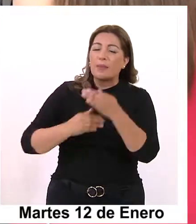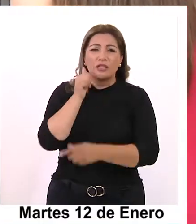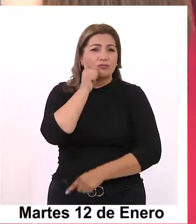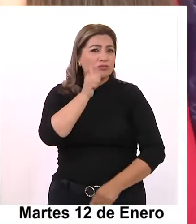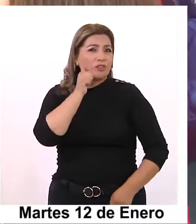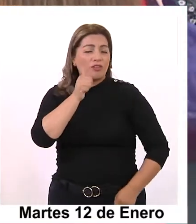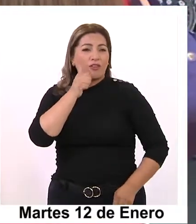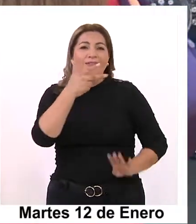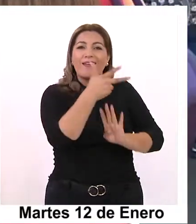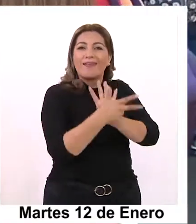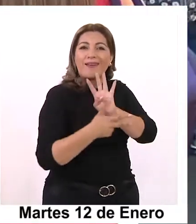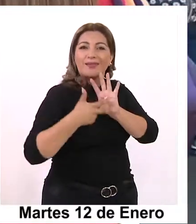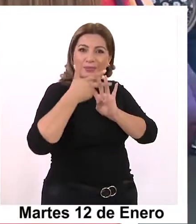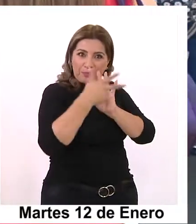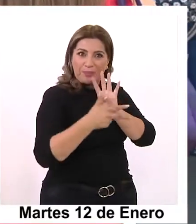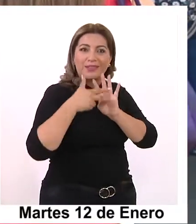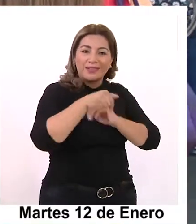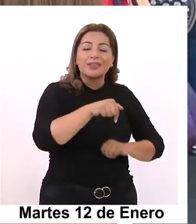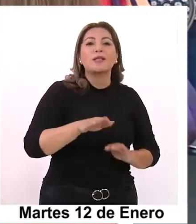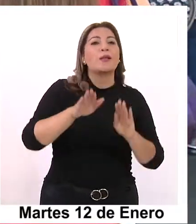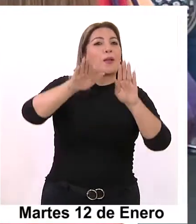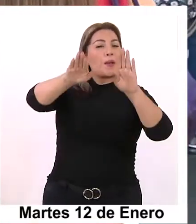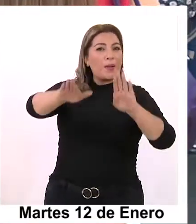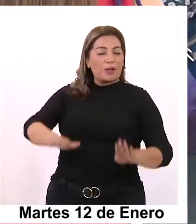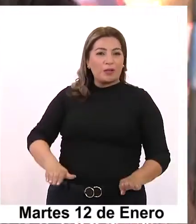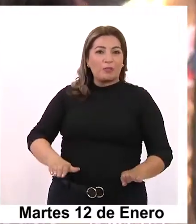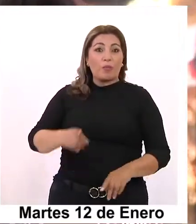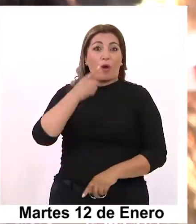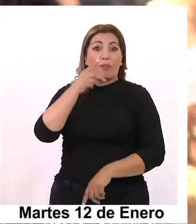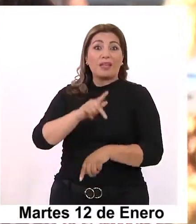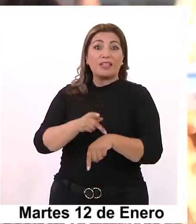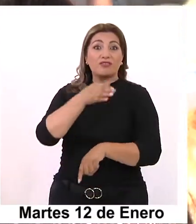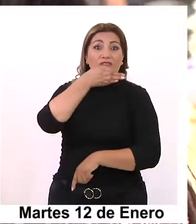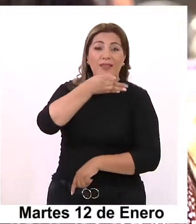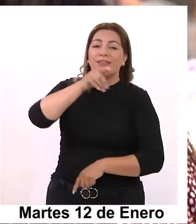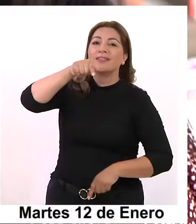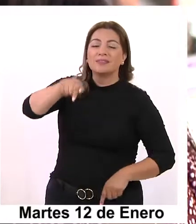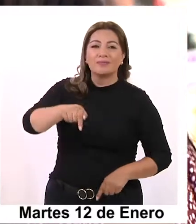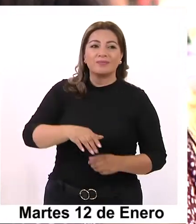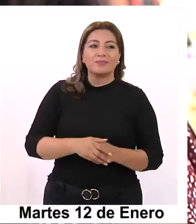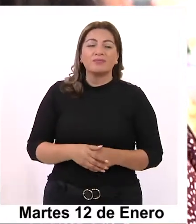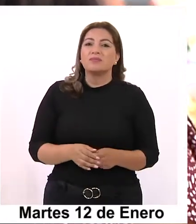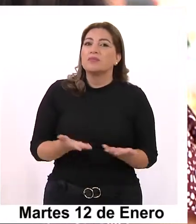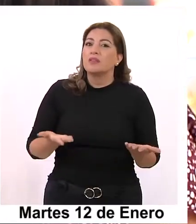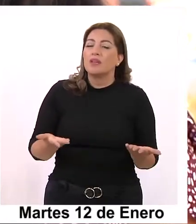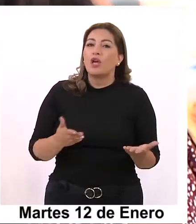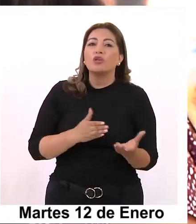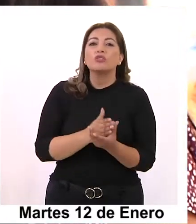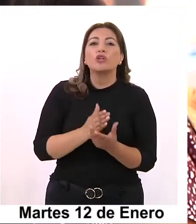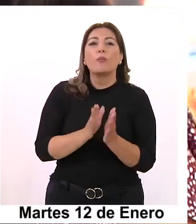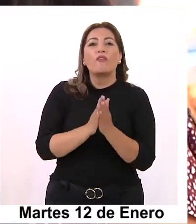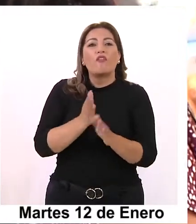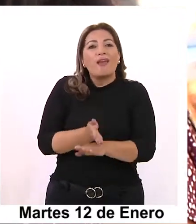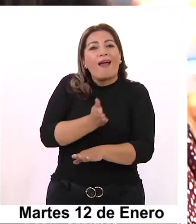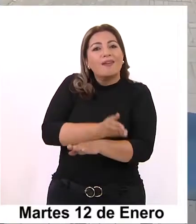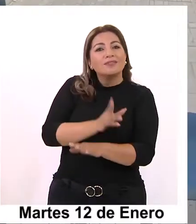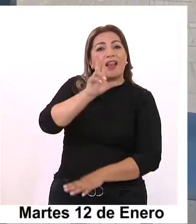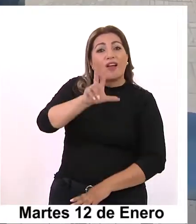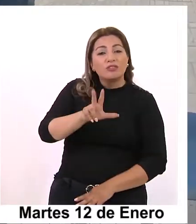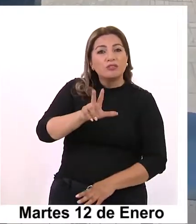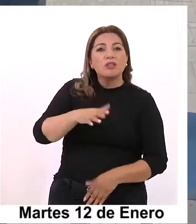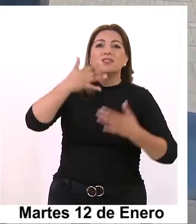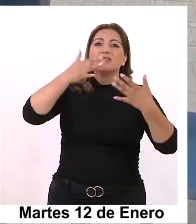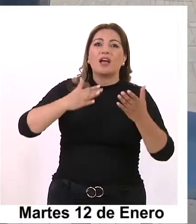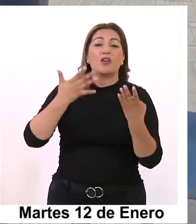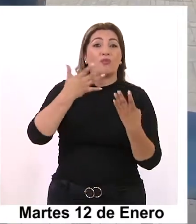los días en el Paseo Baquedano, y tal como mencionó el encargado de la estrategia, lo aconsejable es llegar temprano, ya que a las